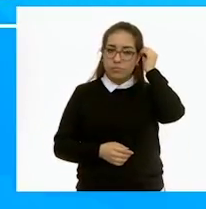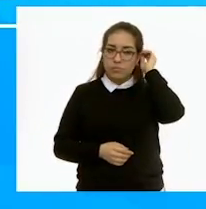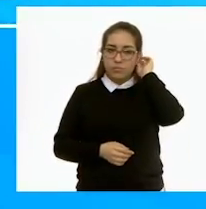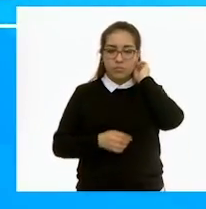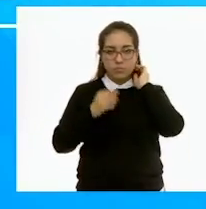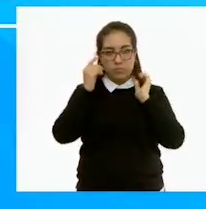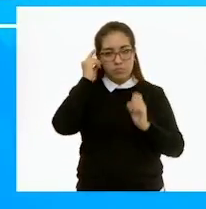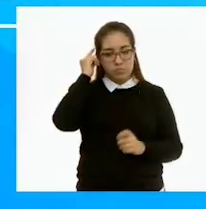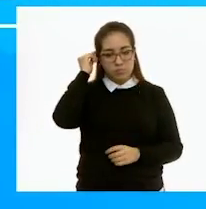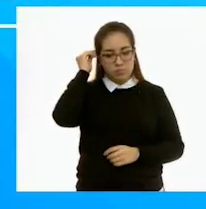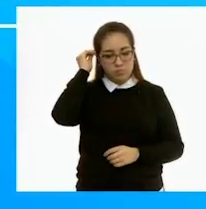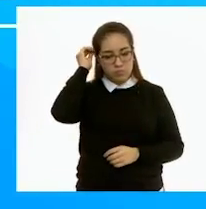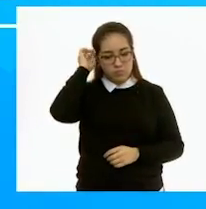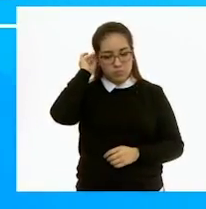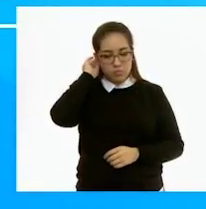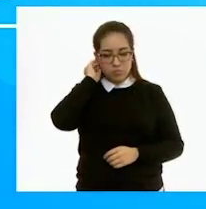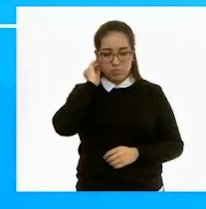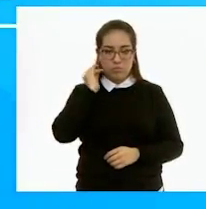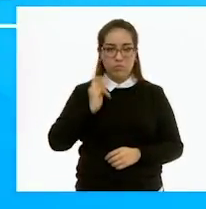aprendeencasa.sep.gov.mx.